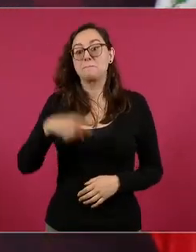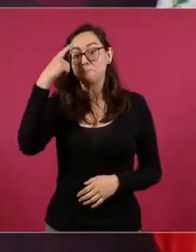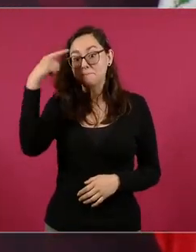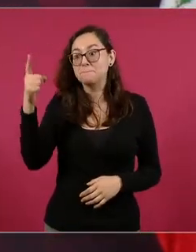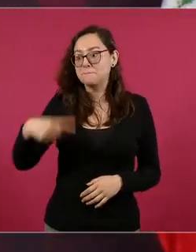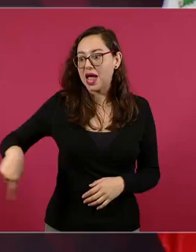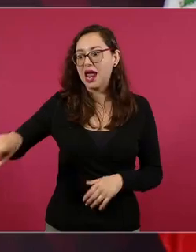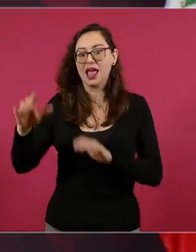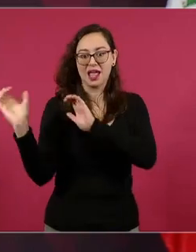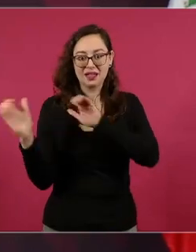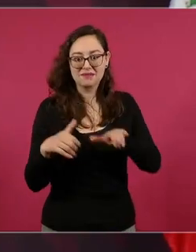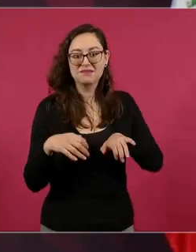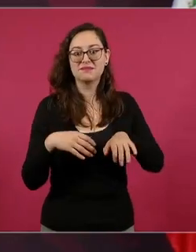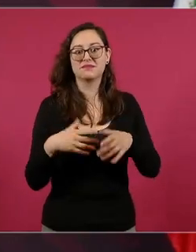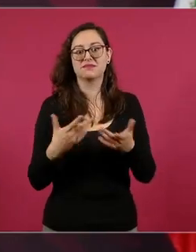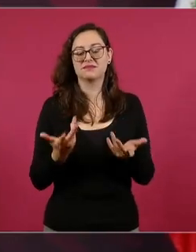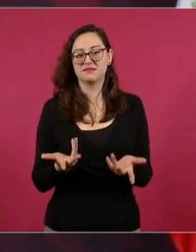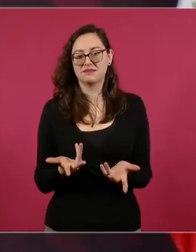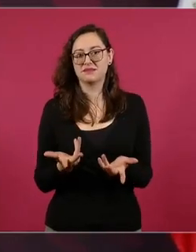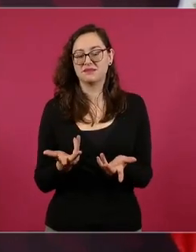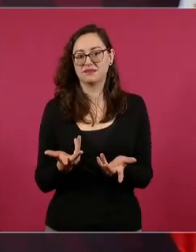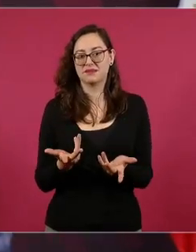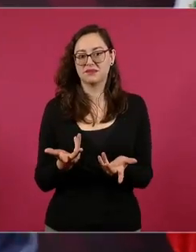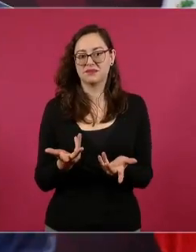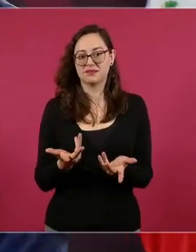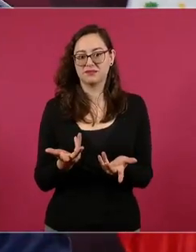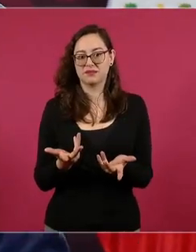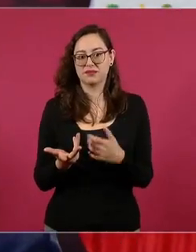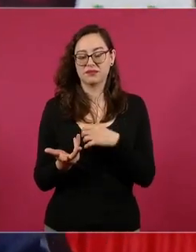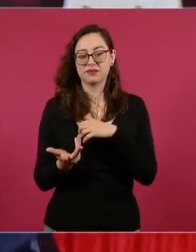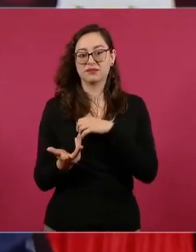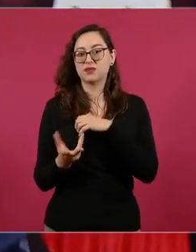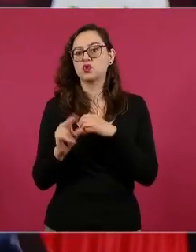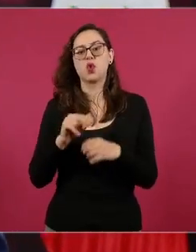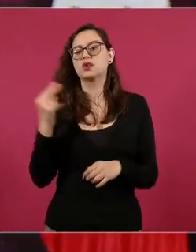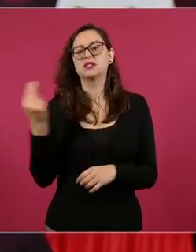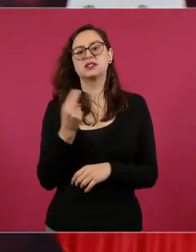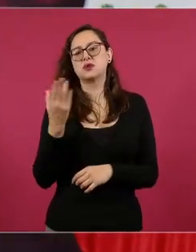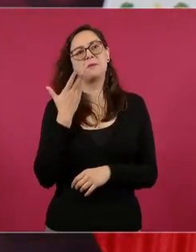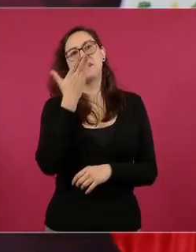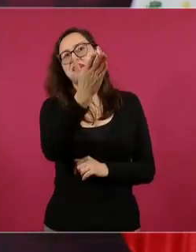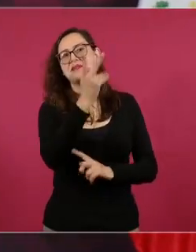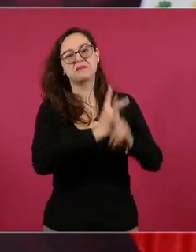se pueden realizar. No hay que ir al Banco Mundial.